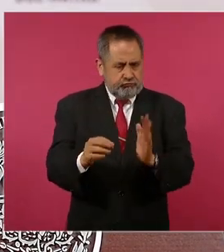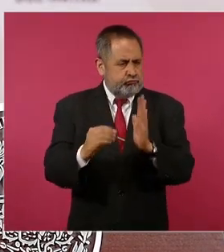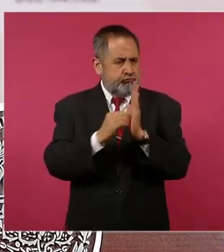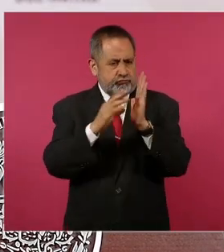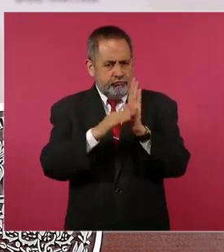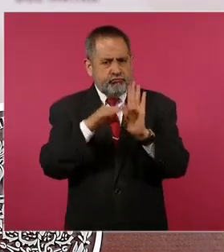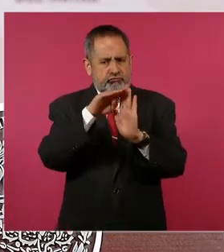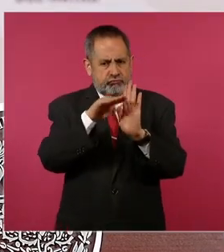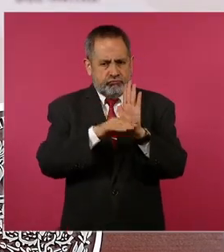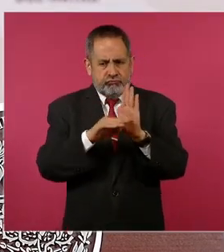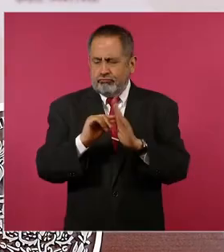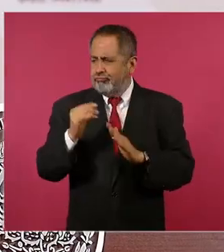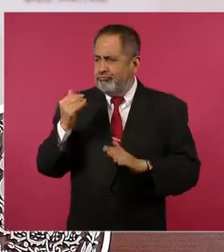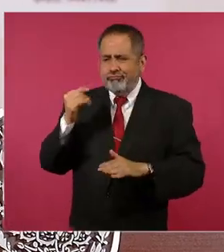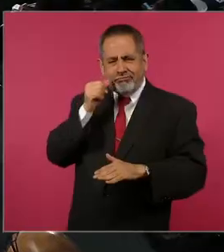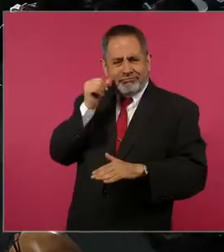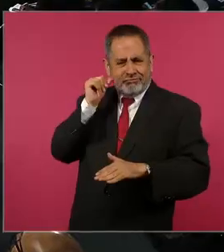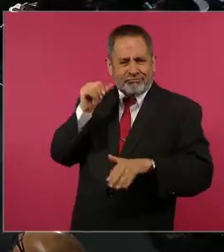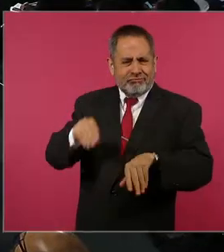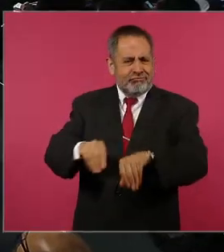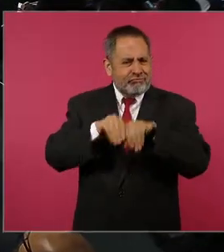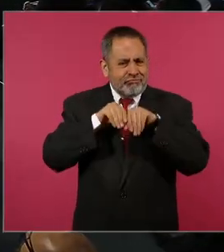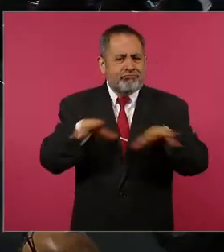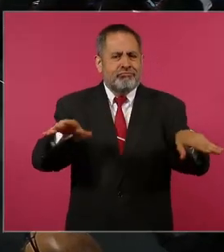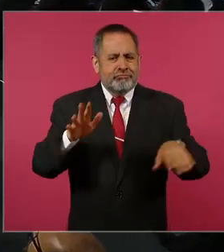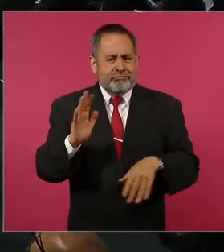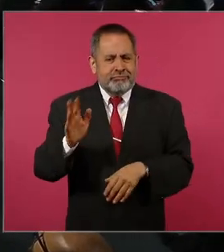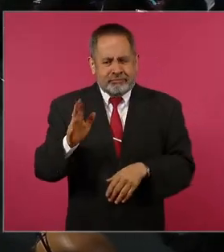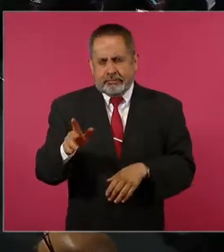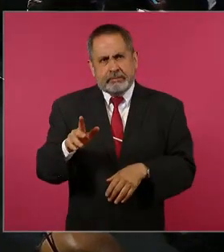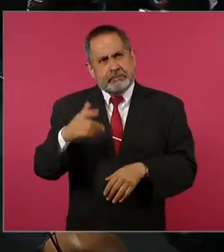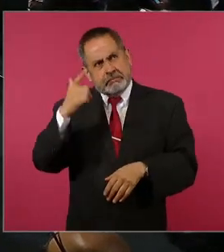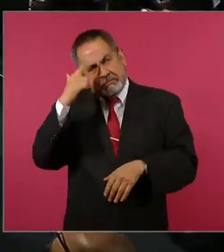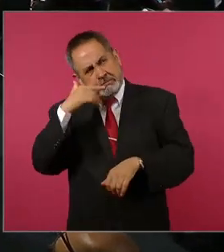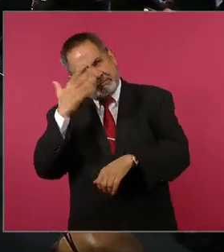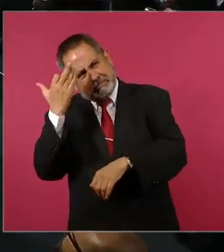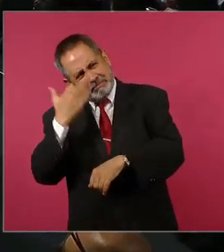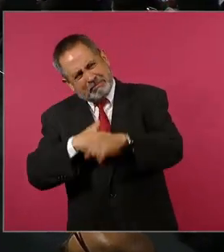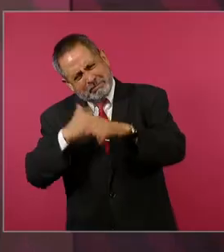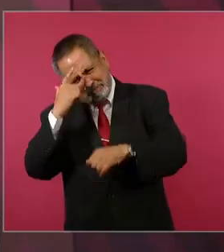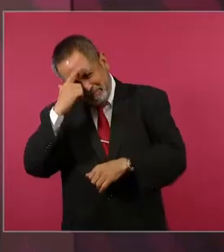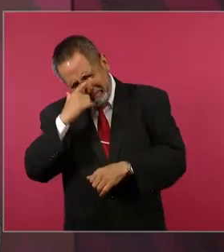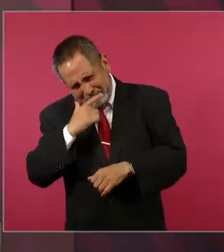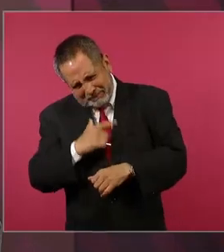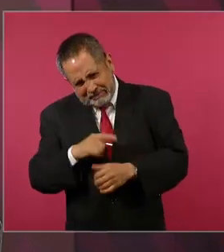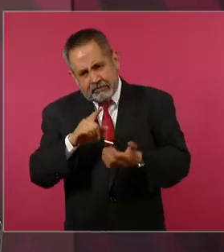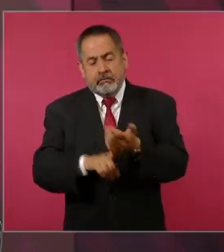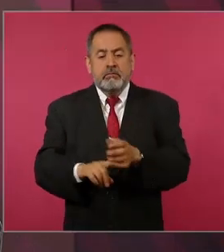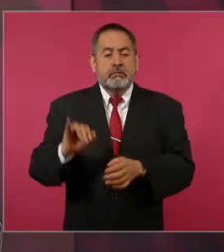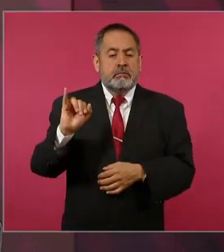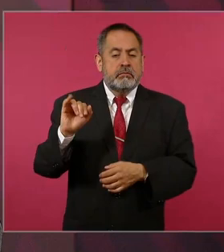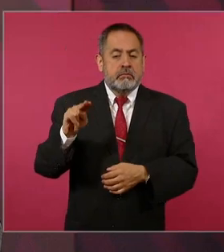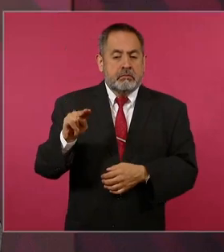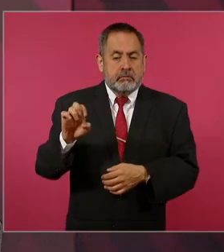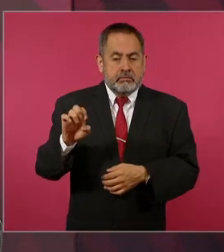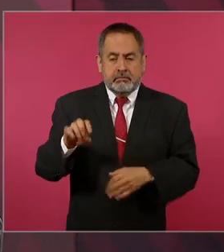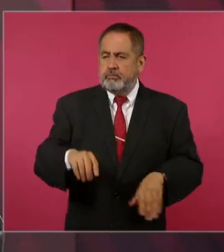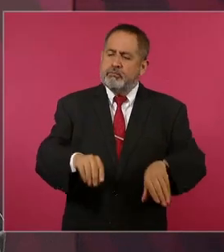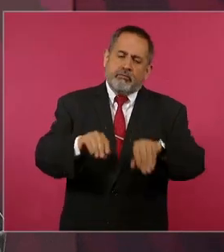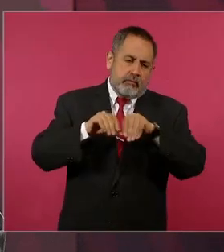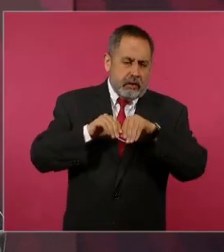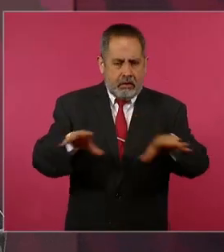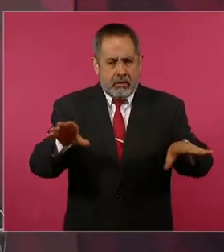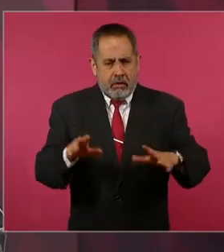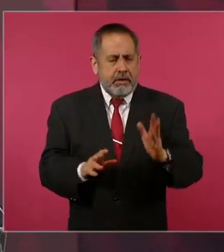lo que dio a conocer ayer, ya muy tarde, el INE.